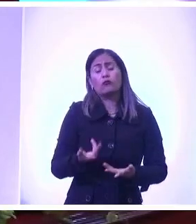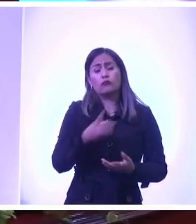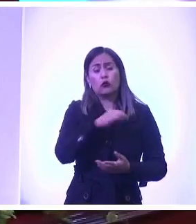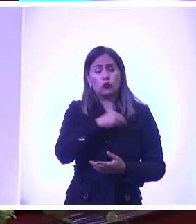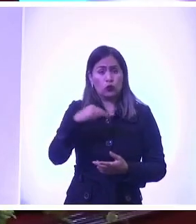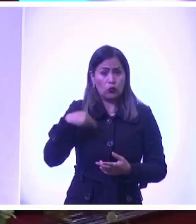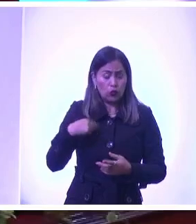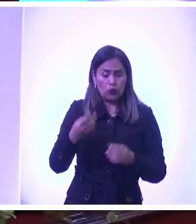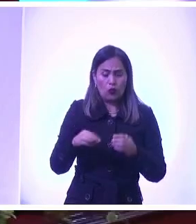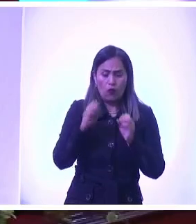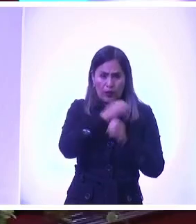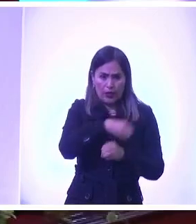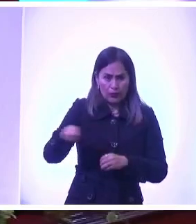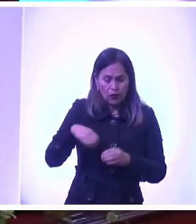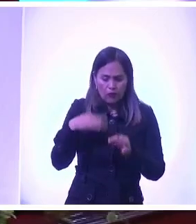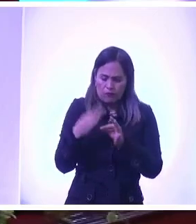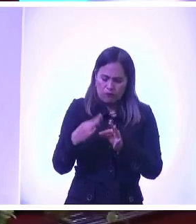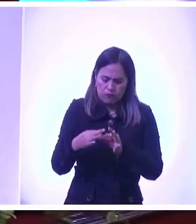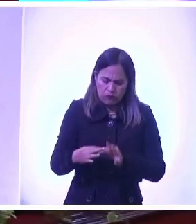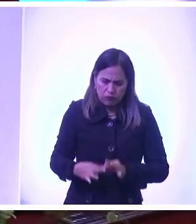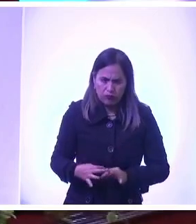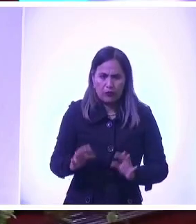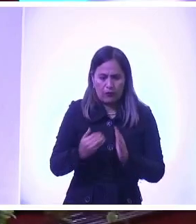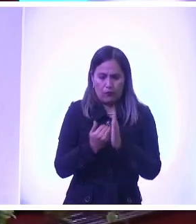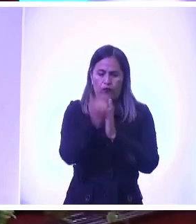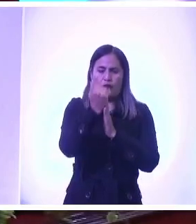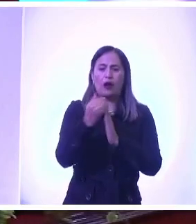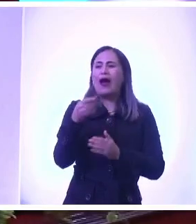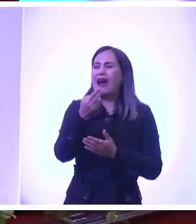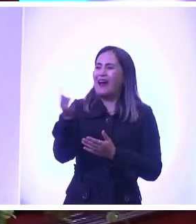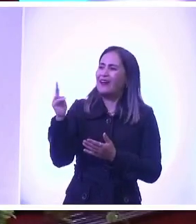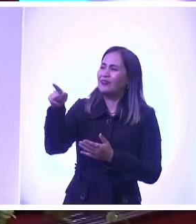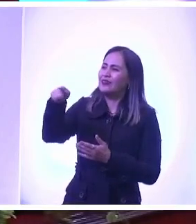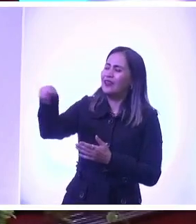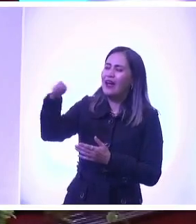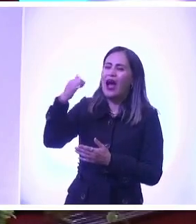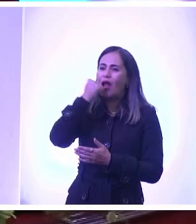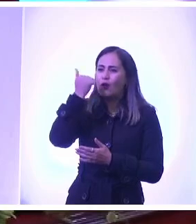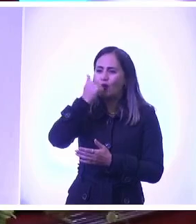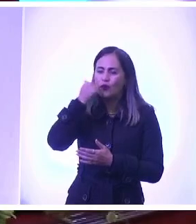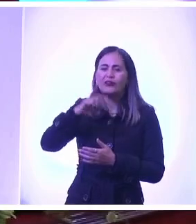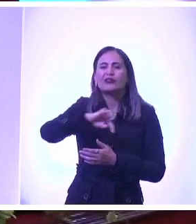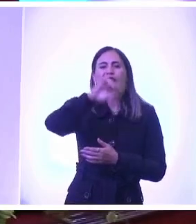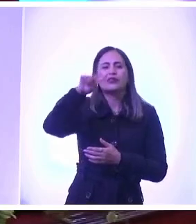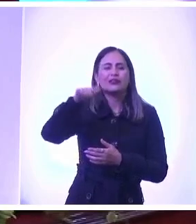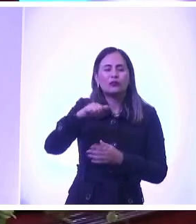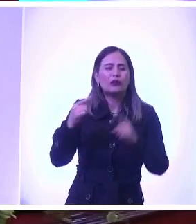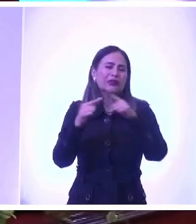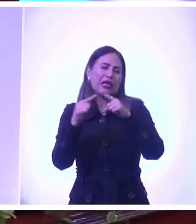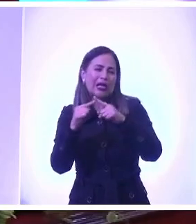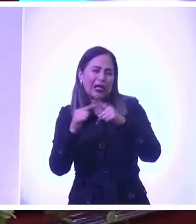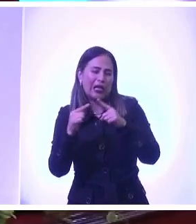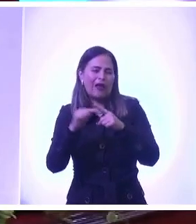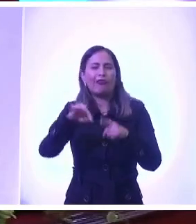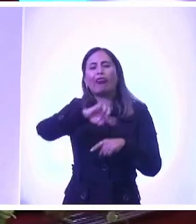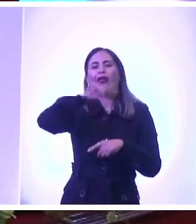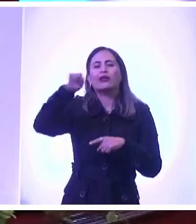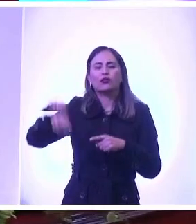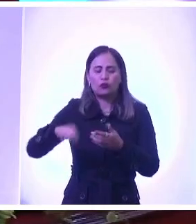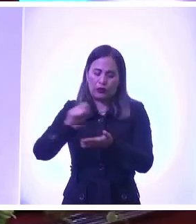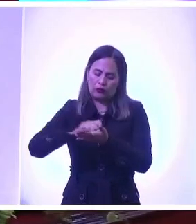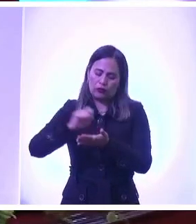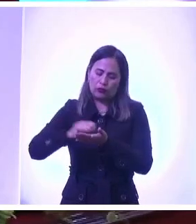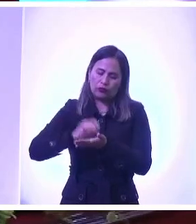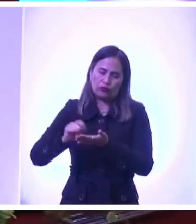crecer veo muchos estudiantes en el público Qué pasa cuando dejamos para después una tarea un trabajo un ensayo una entrega se nos hace una